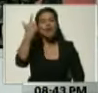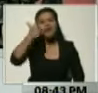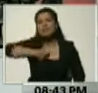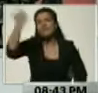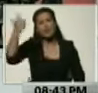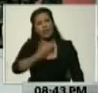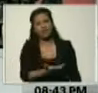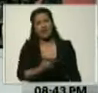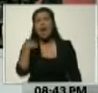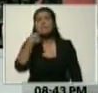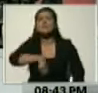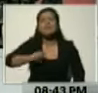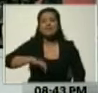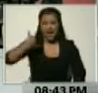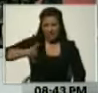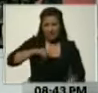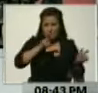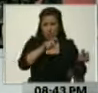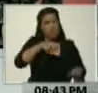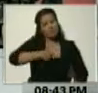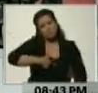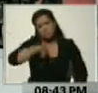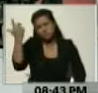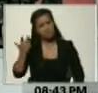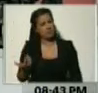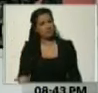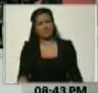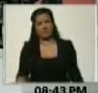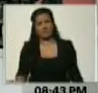Una vergüenza, pues, para el mundo.